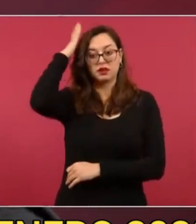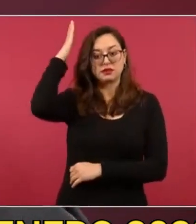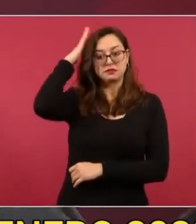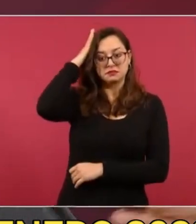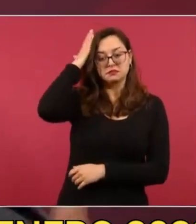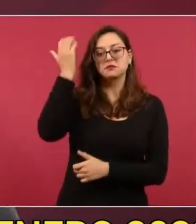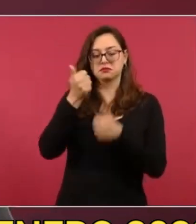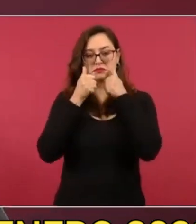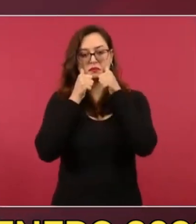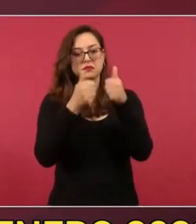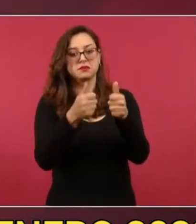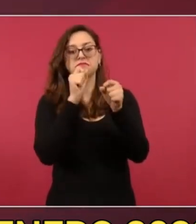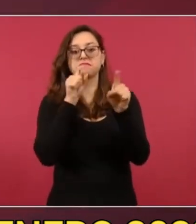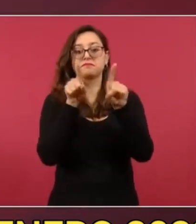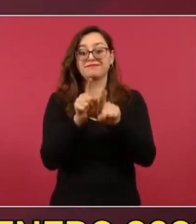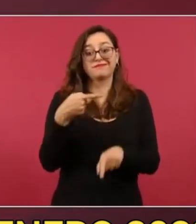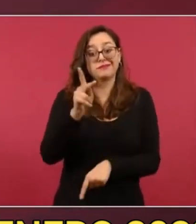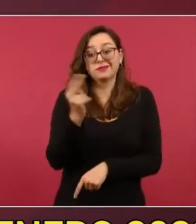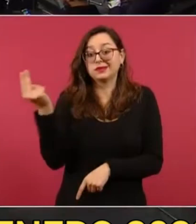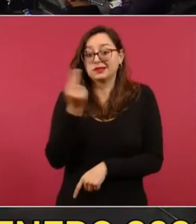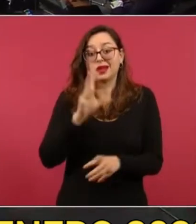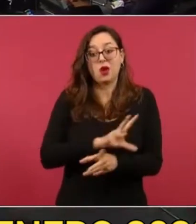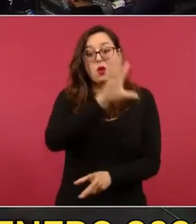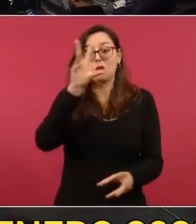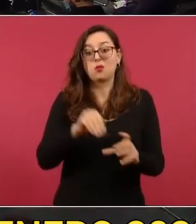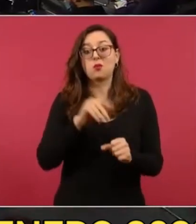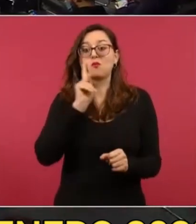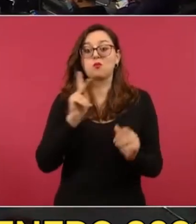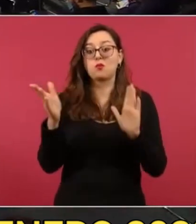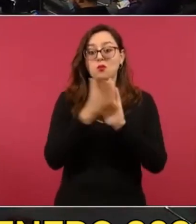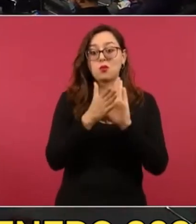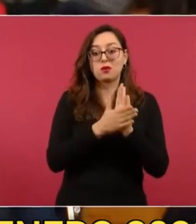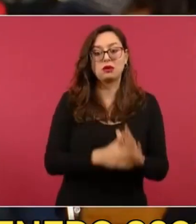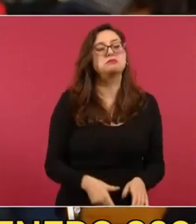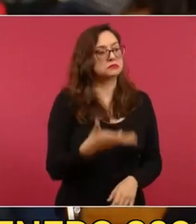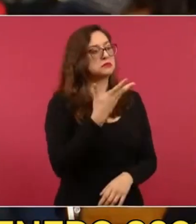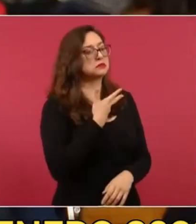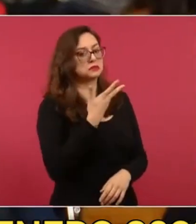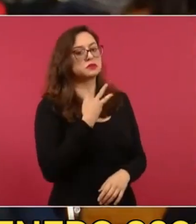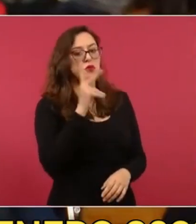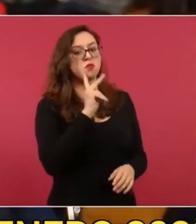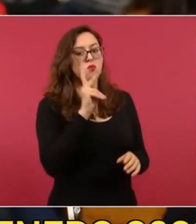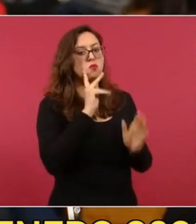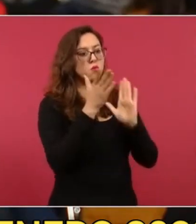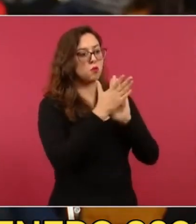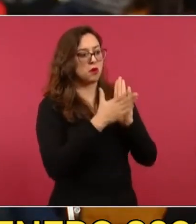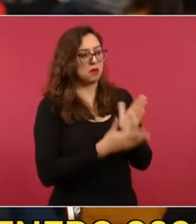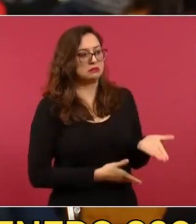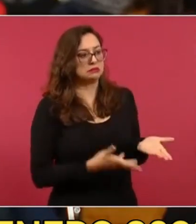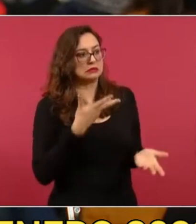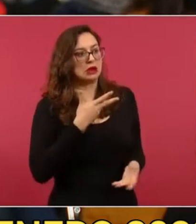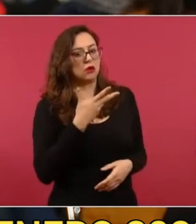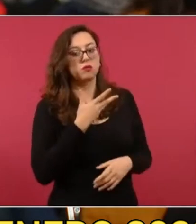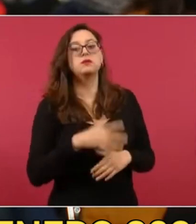pero se necesitan elementos, ¿no? Tengo pruebas, señor presidente. Las traigo algunas por